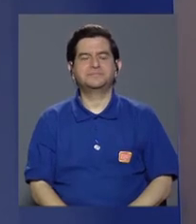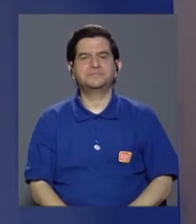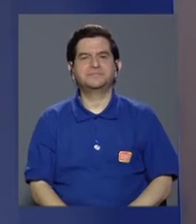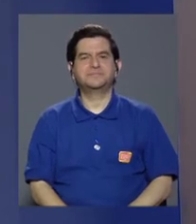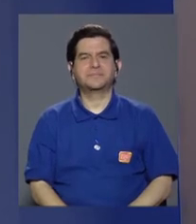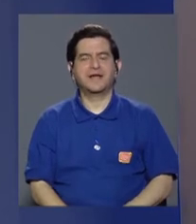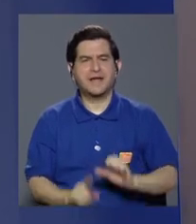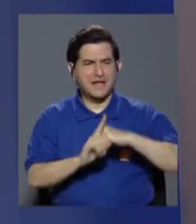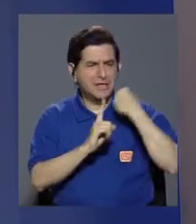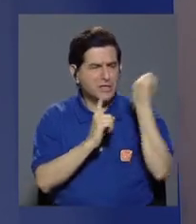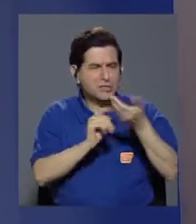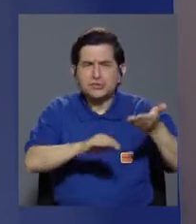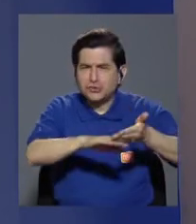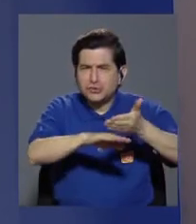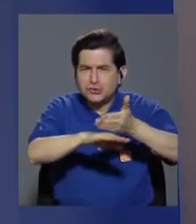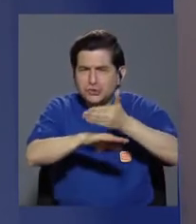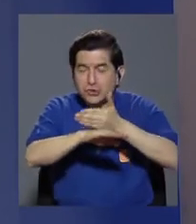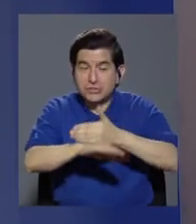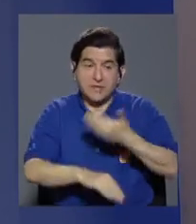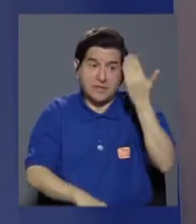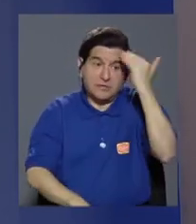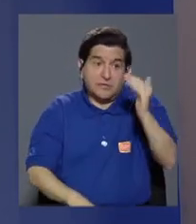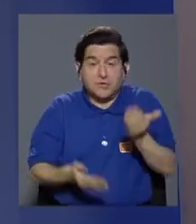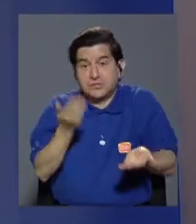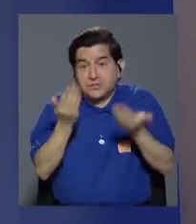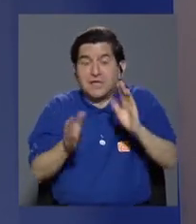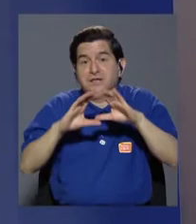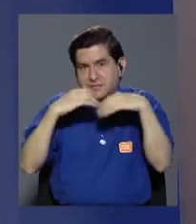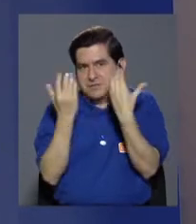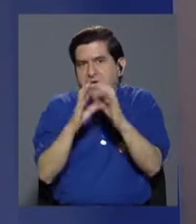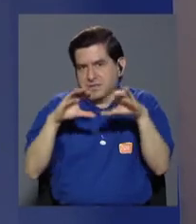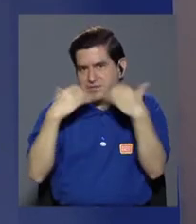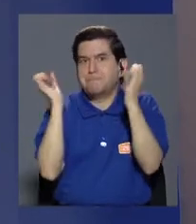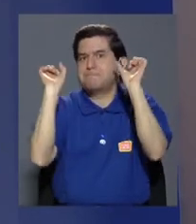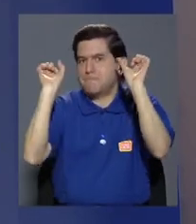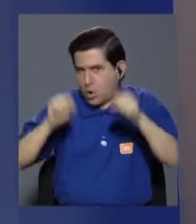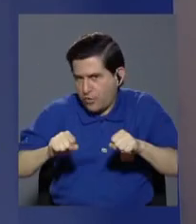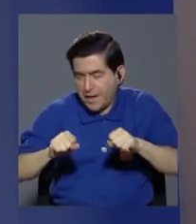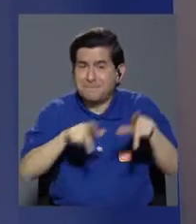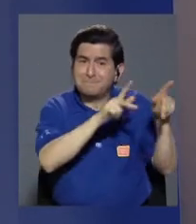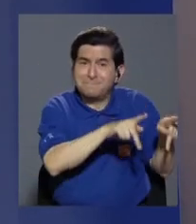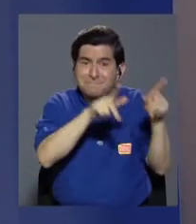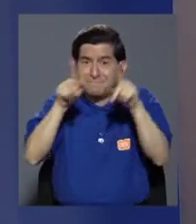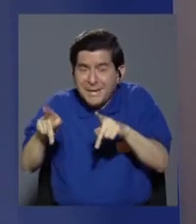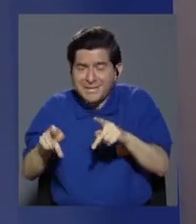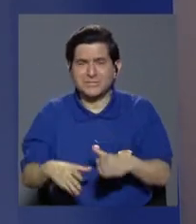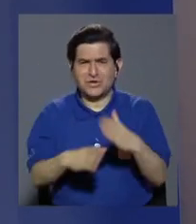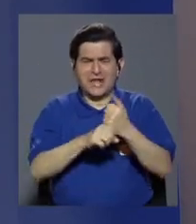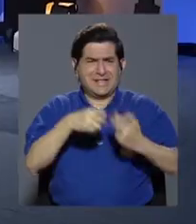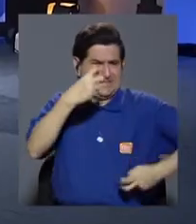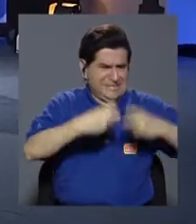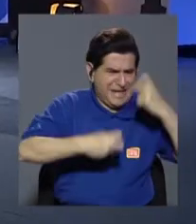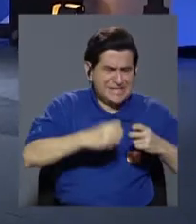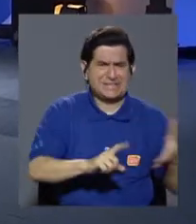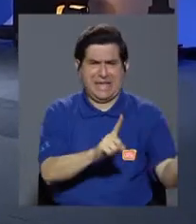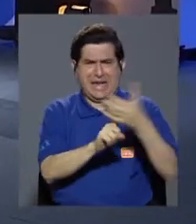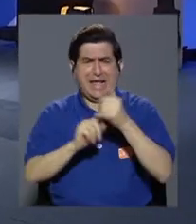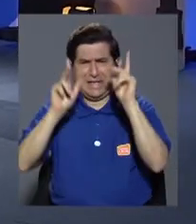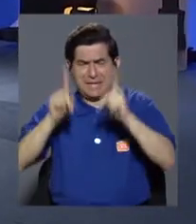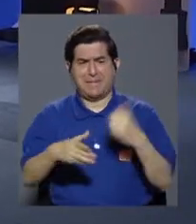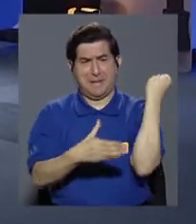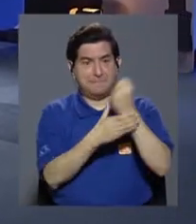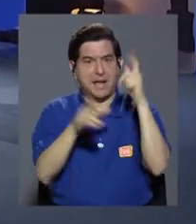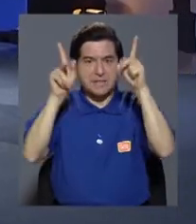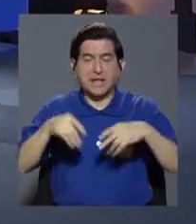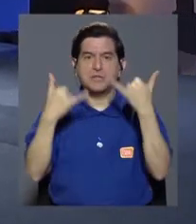de una sociedad avanzada no lo sé si puede ser categorizada esa manera que las personas que cometían delitos que secuestran personas que